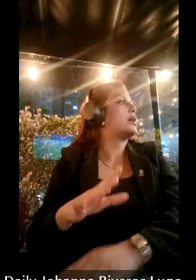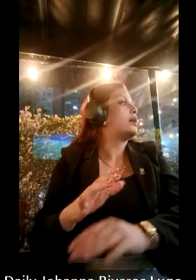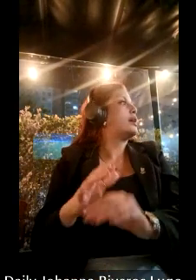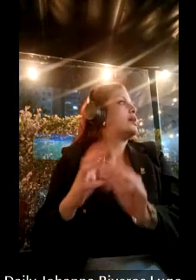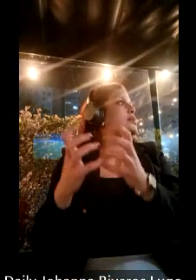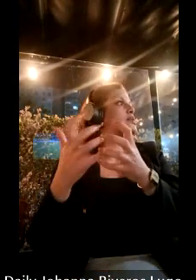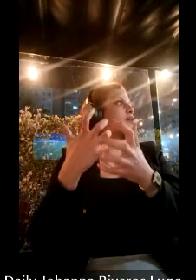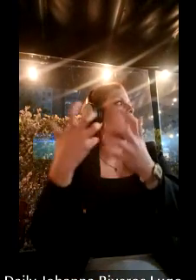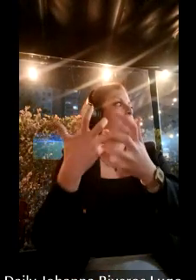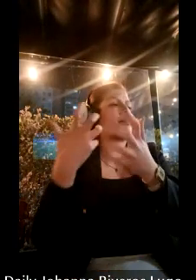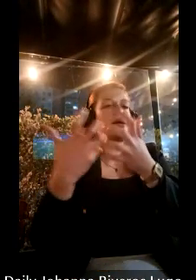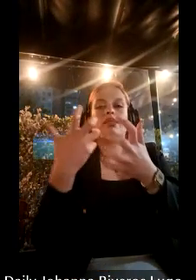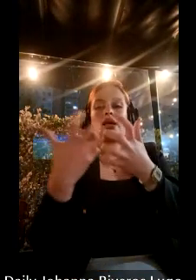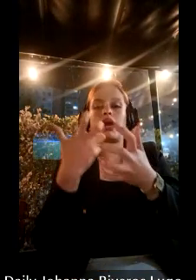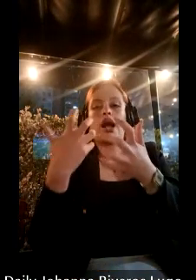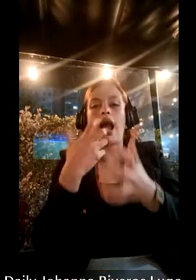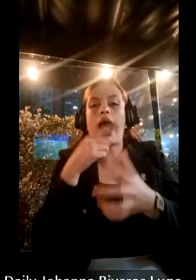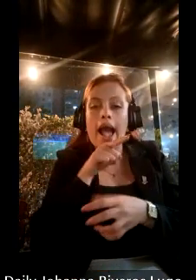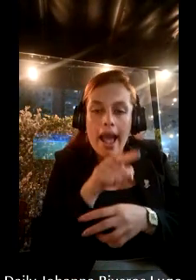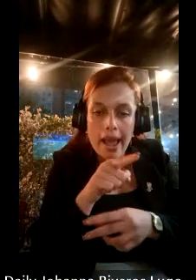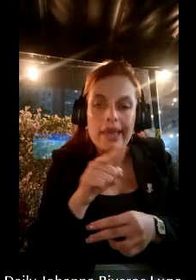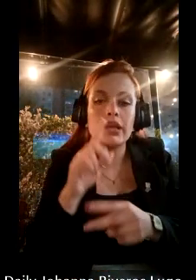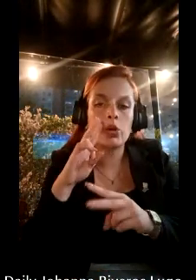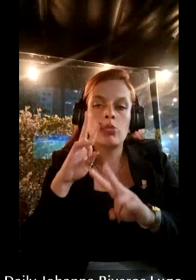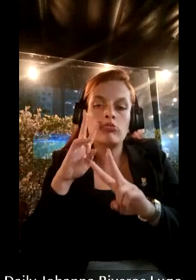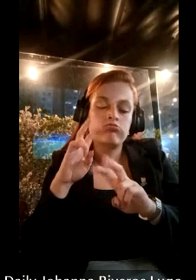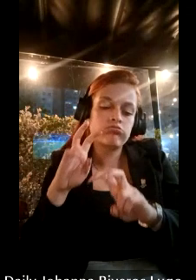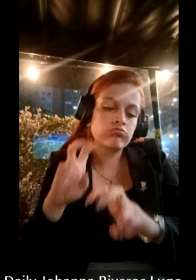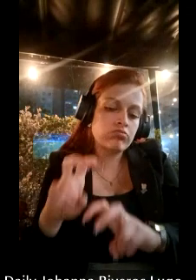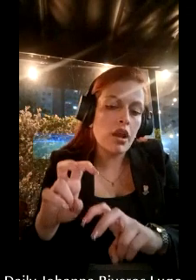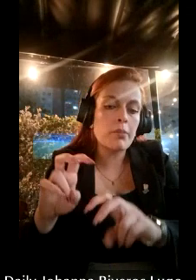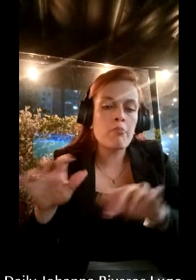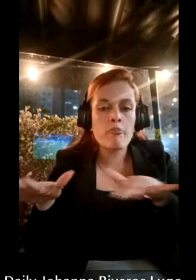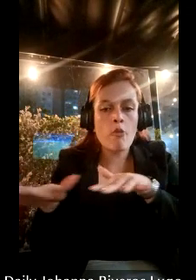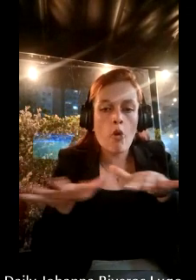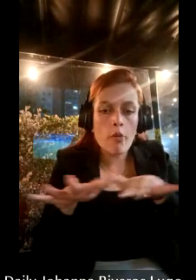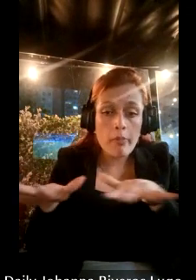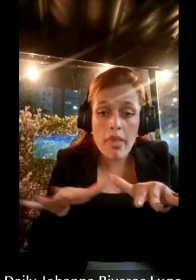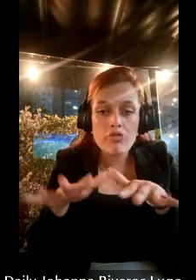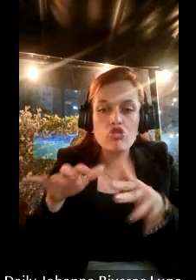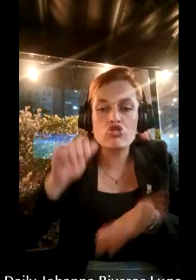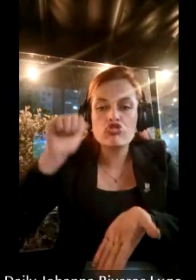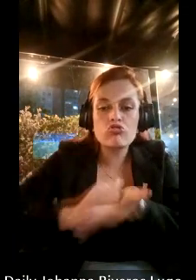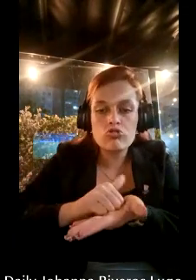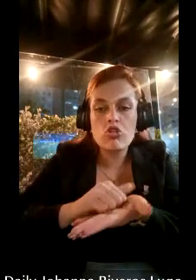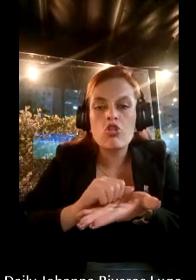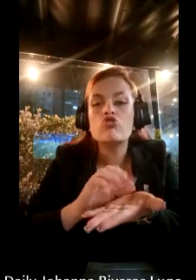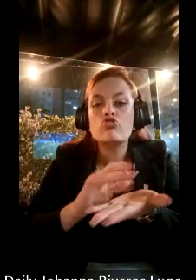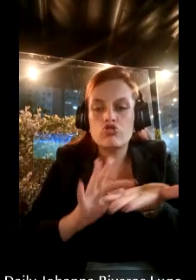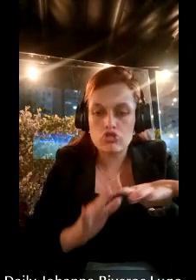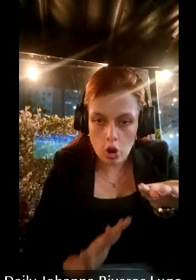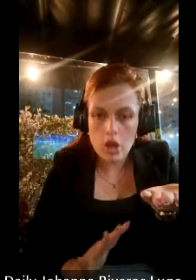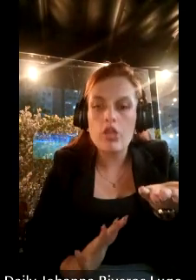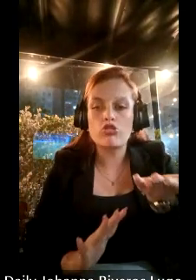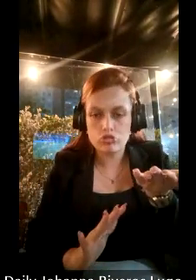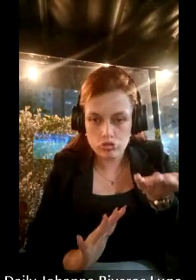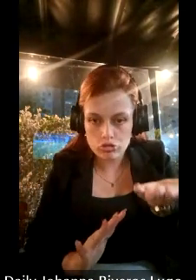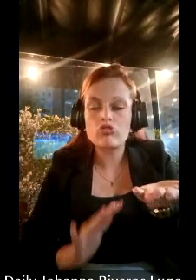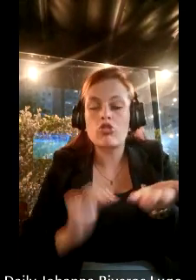estudia y describe los movimientos de los objetos sólidos y su trayectoria según el tiempo, calcula la velocidad,